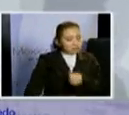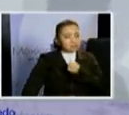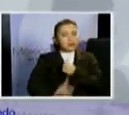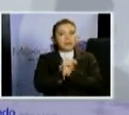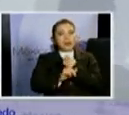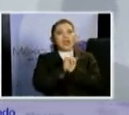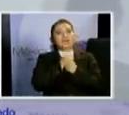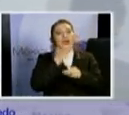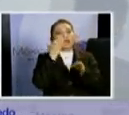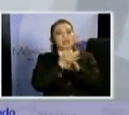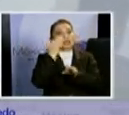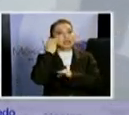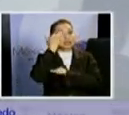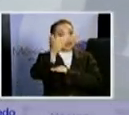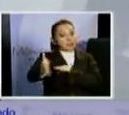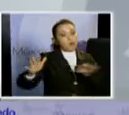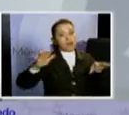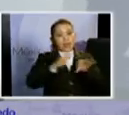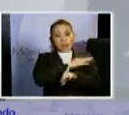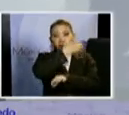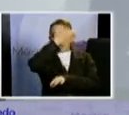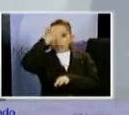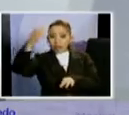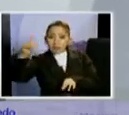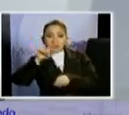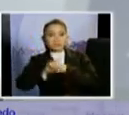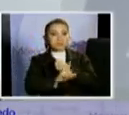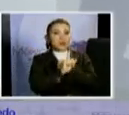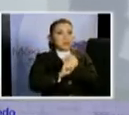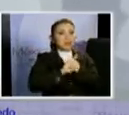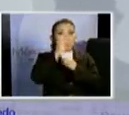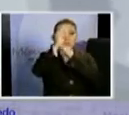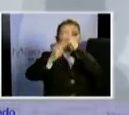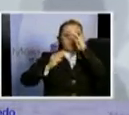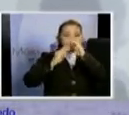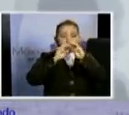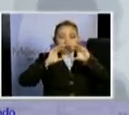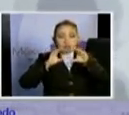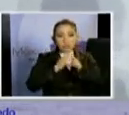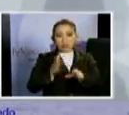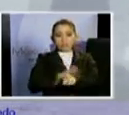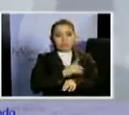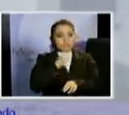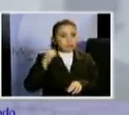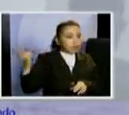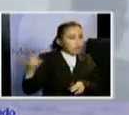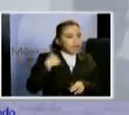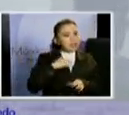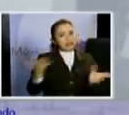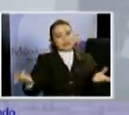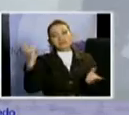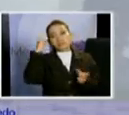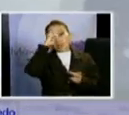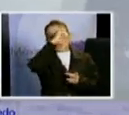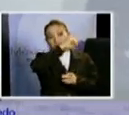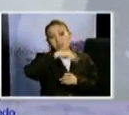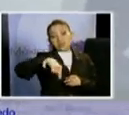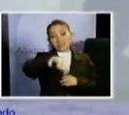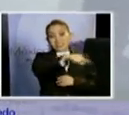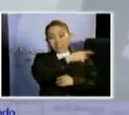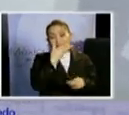de nuestra era. El cambio climático es un problema global por definición y complejo por